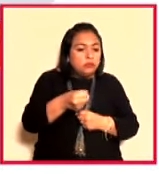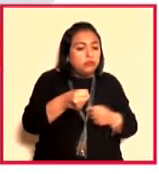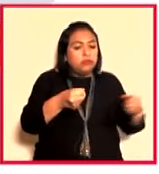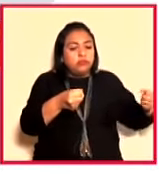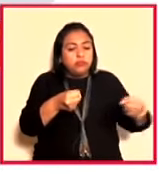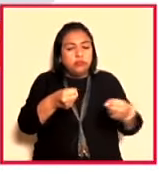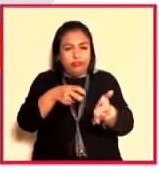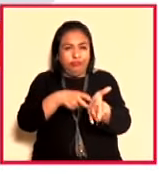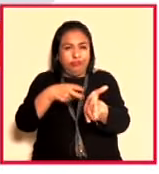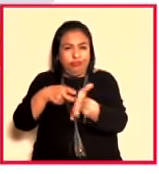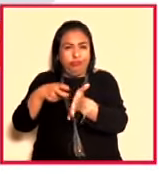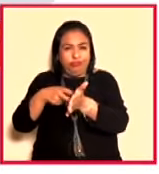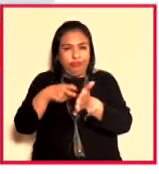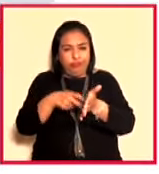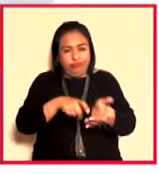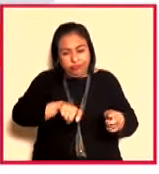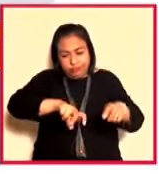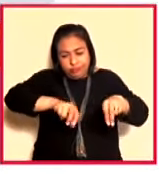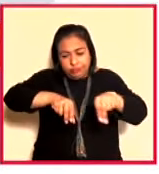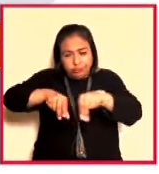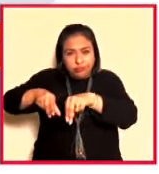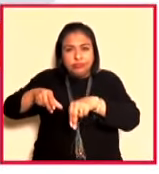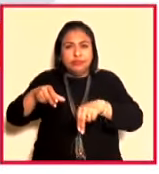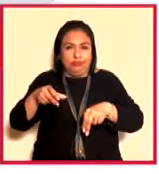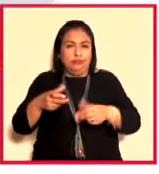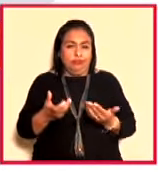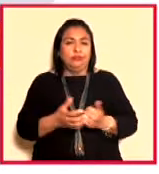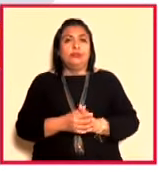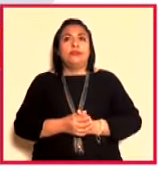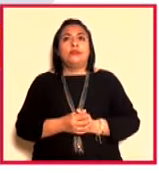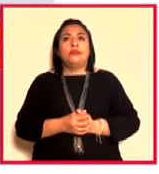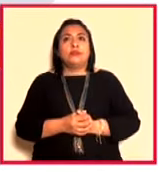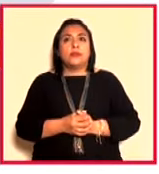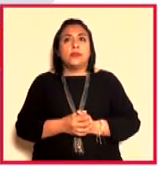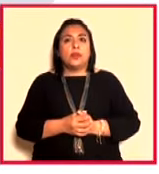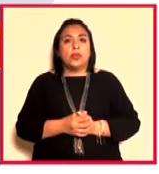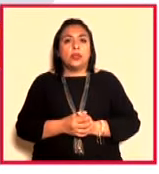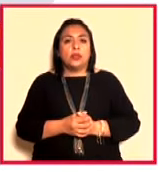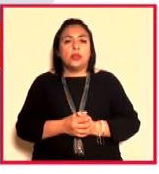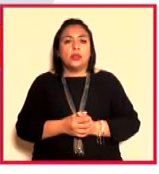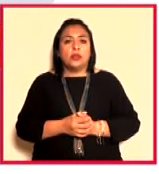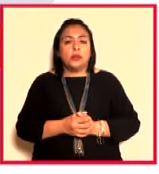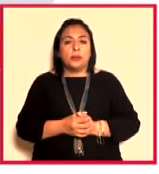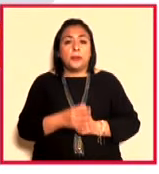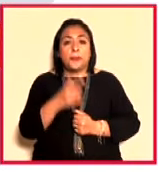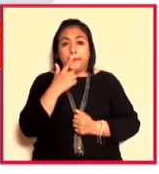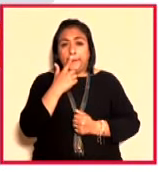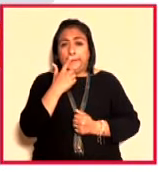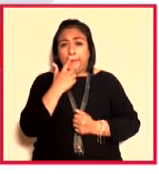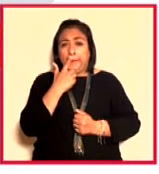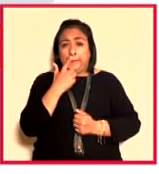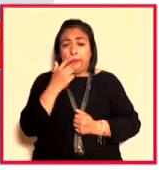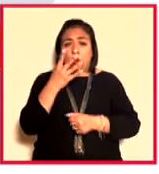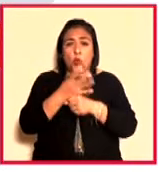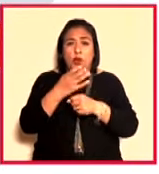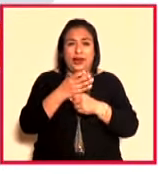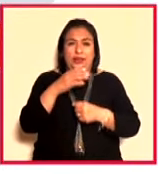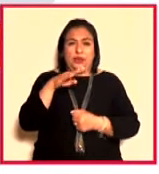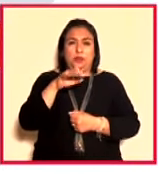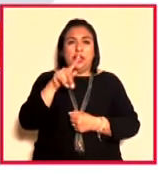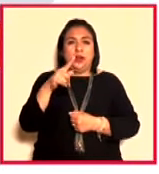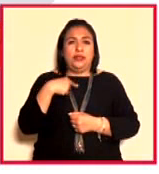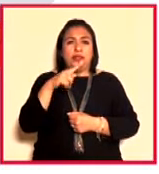configurar una disposición respecto a los micrófonos que nos graban. Mallet Quartet, interpretada por Tambuco,